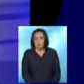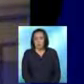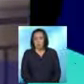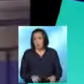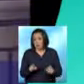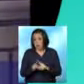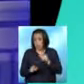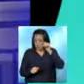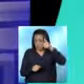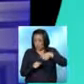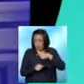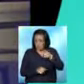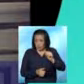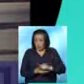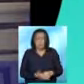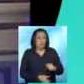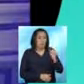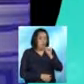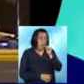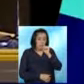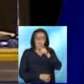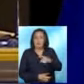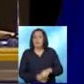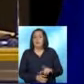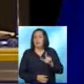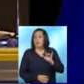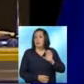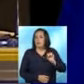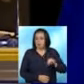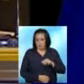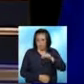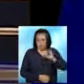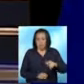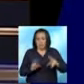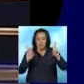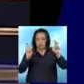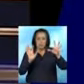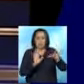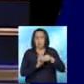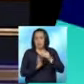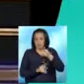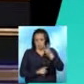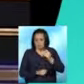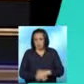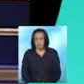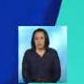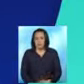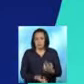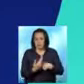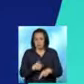Y también recordaremos las presentaciones del querido Luis Miguel de Yo Soy. Volvemos.